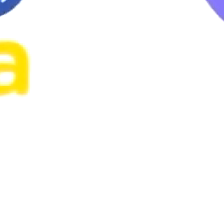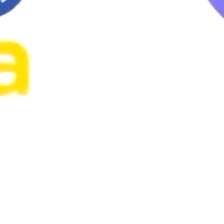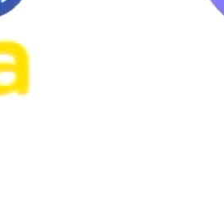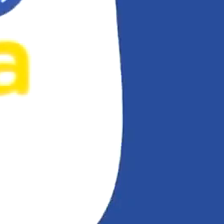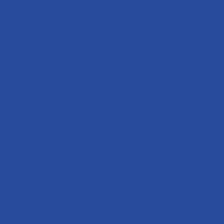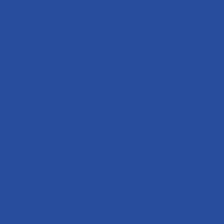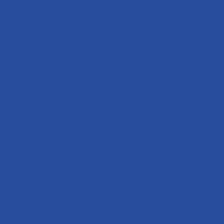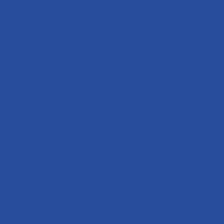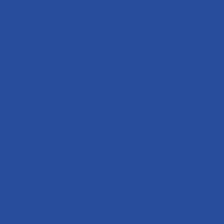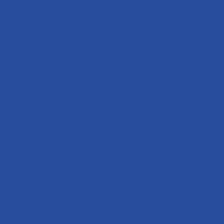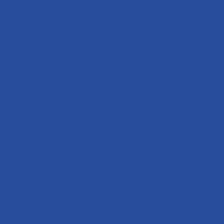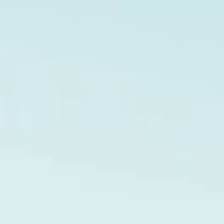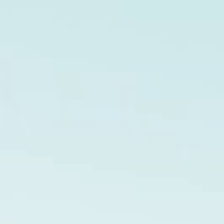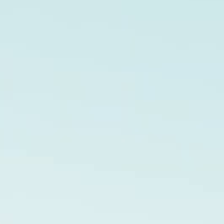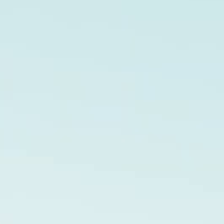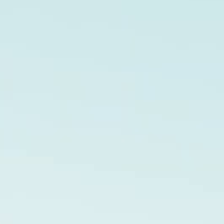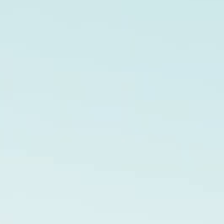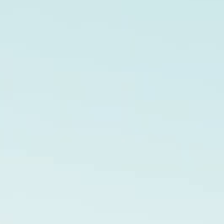casa.